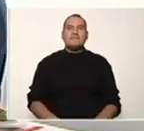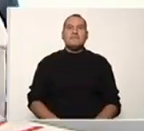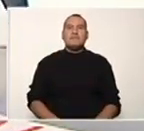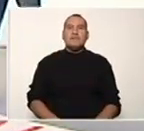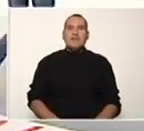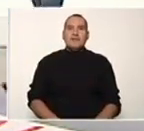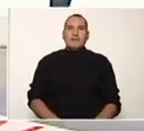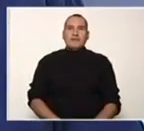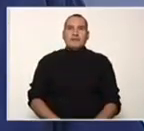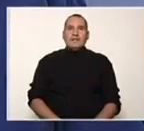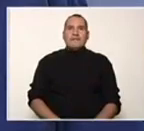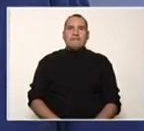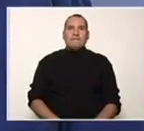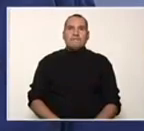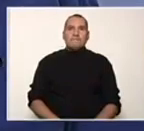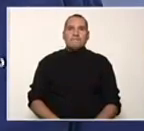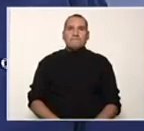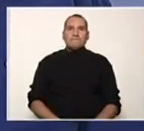Gracias.